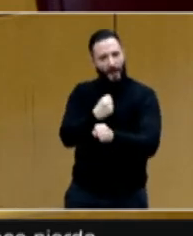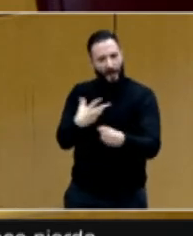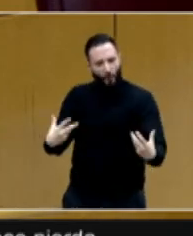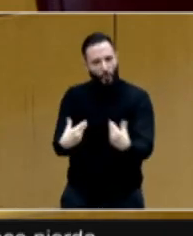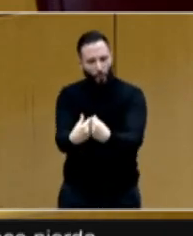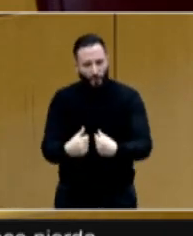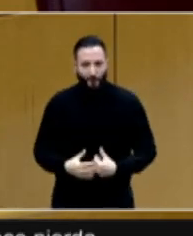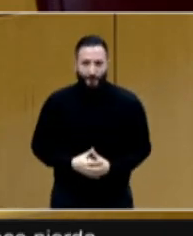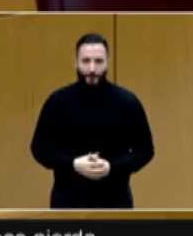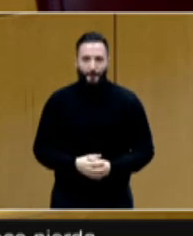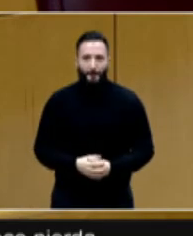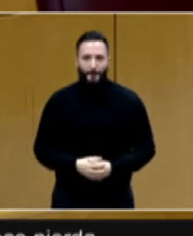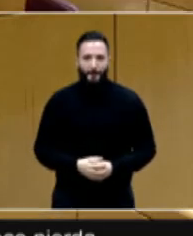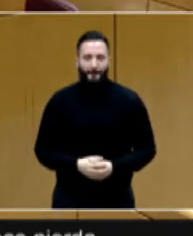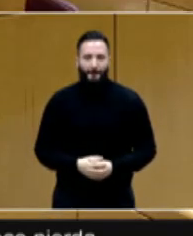a día